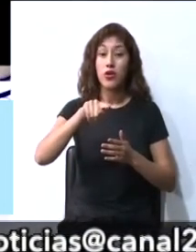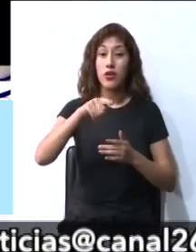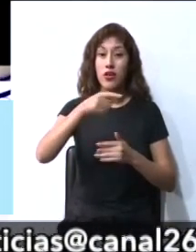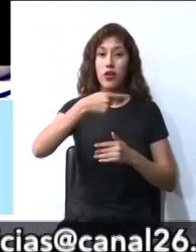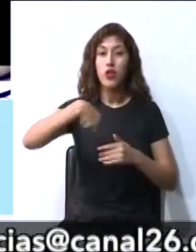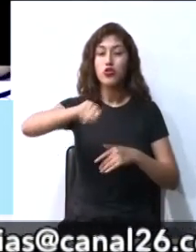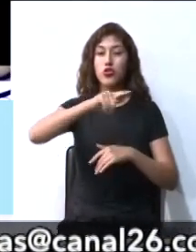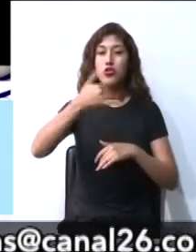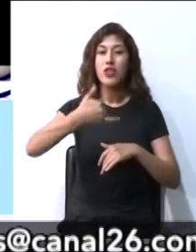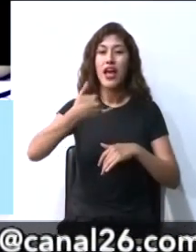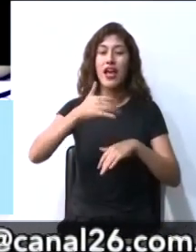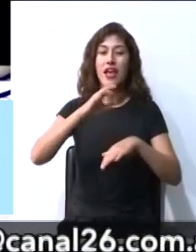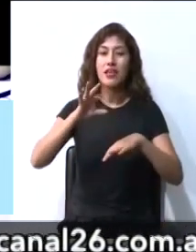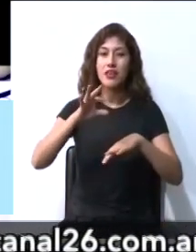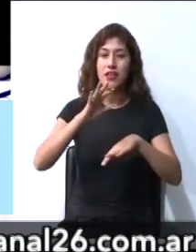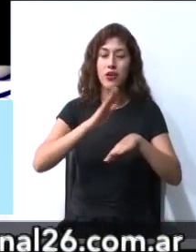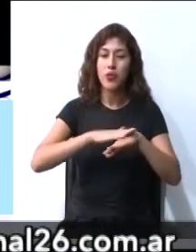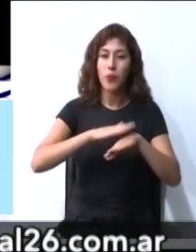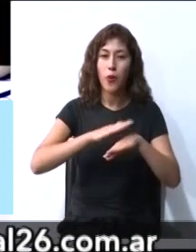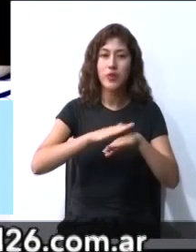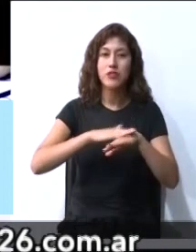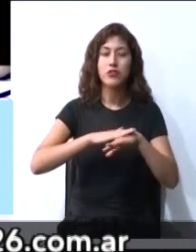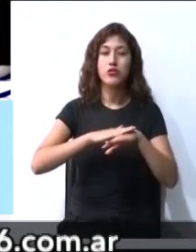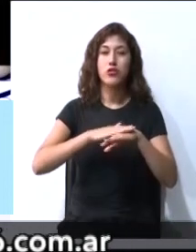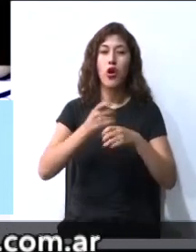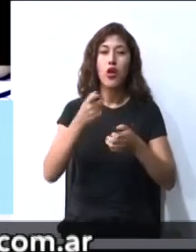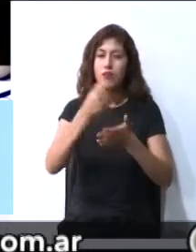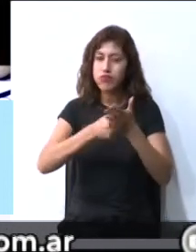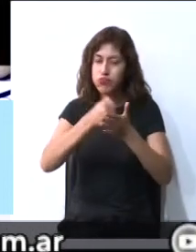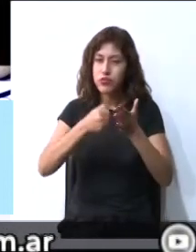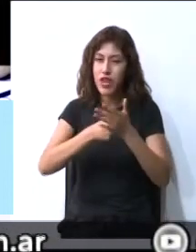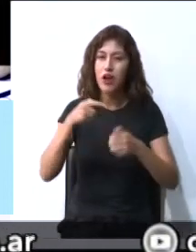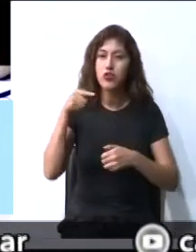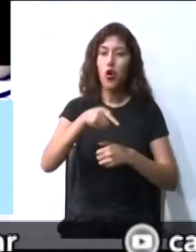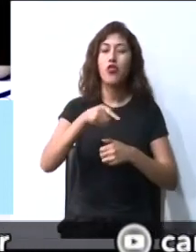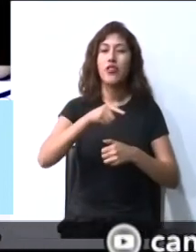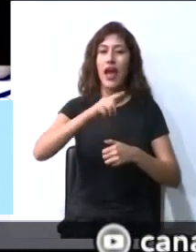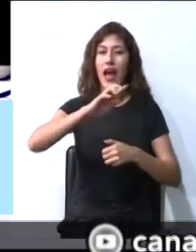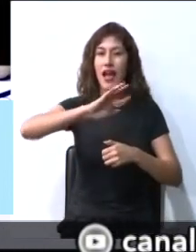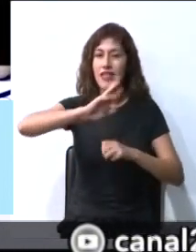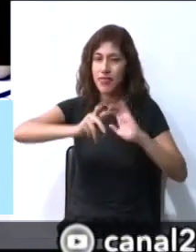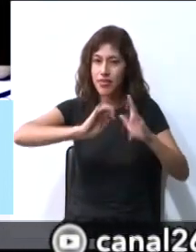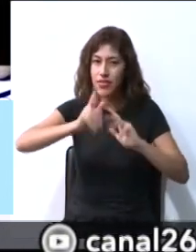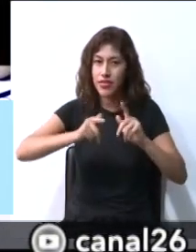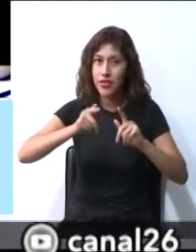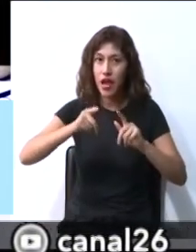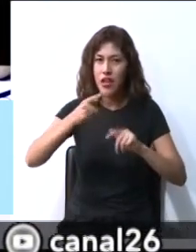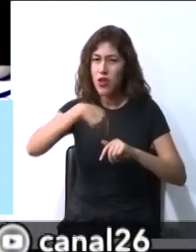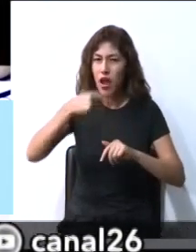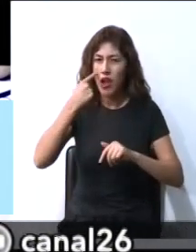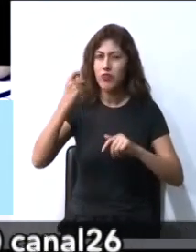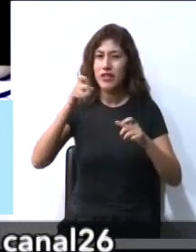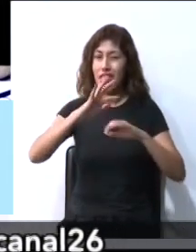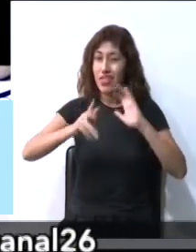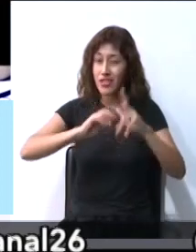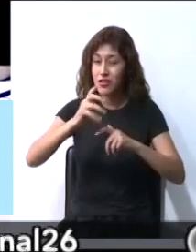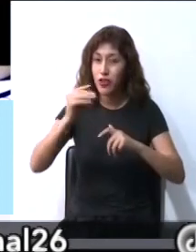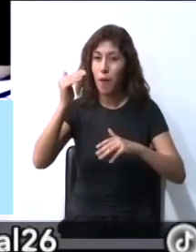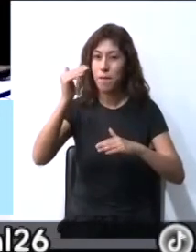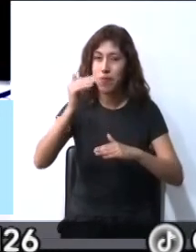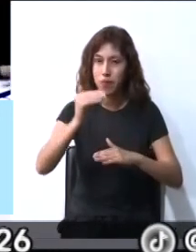compromiso de crear el mapa del delito. Todos los delitos bajaron en la ciudad de Buenos Aires.